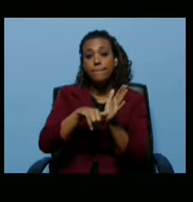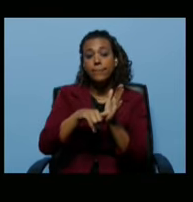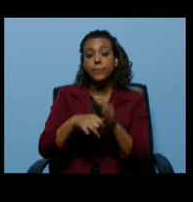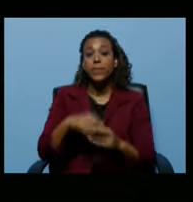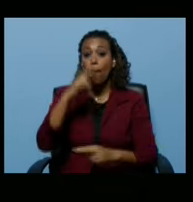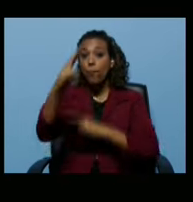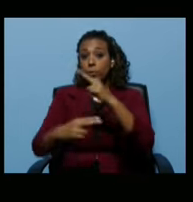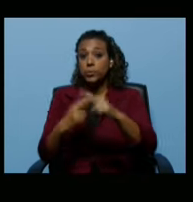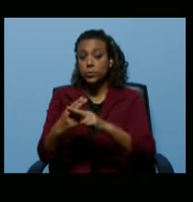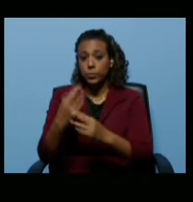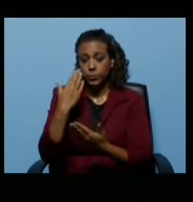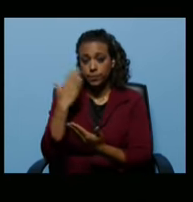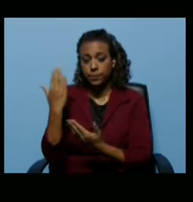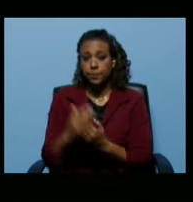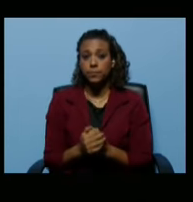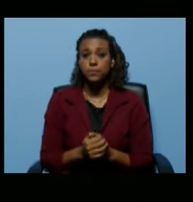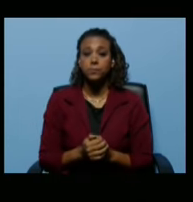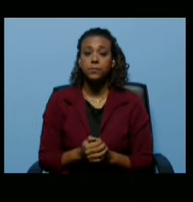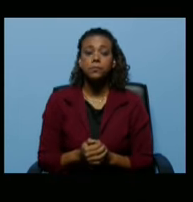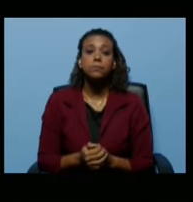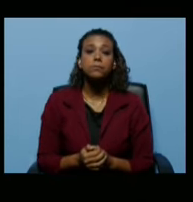Ayacucho.